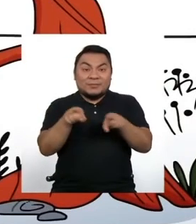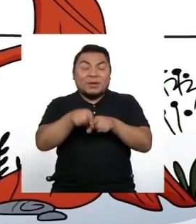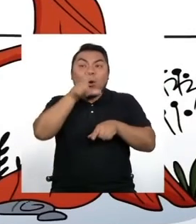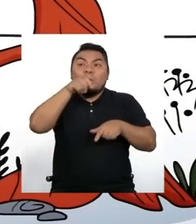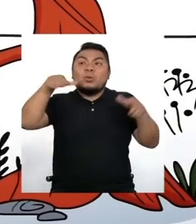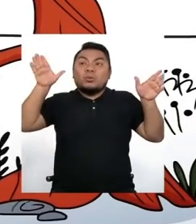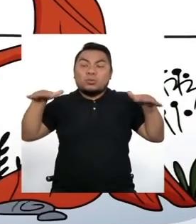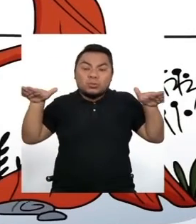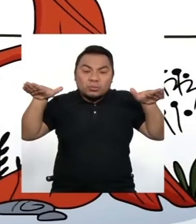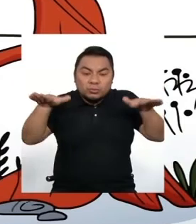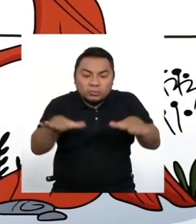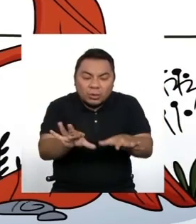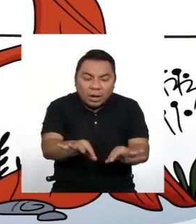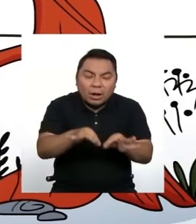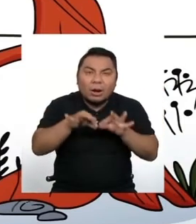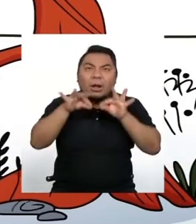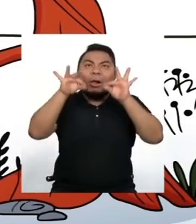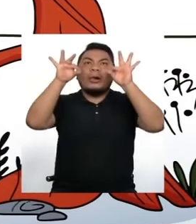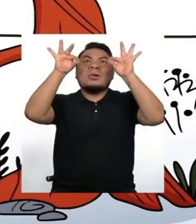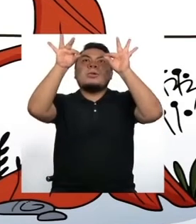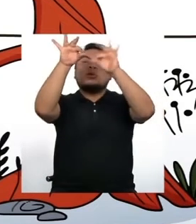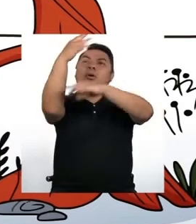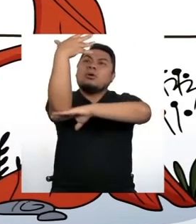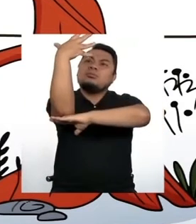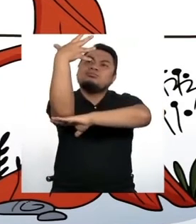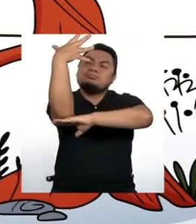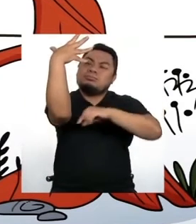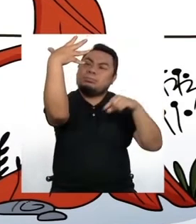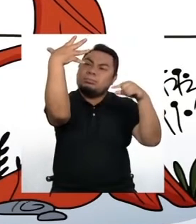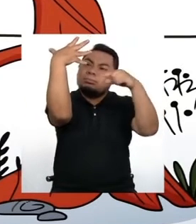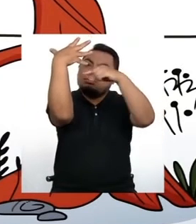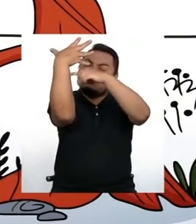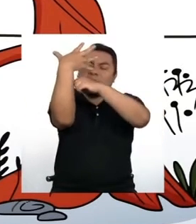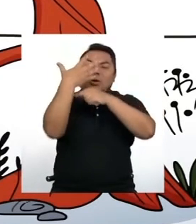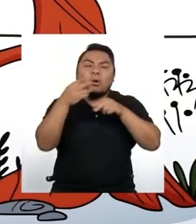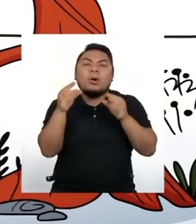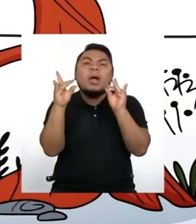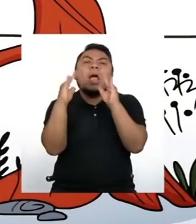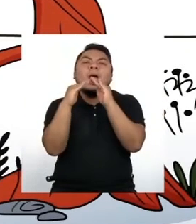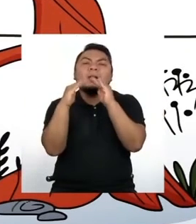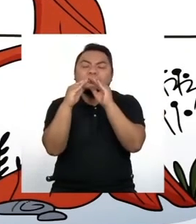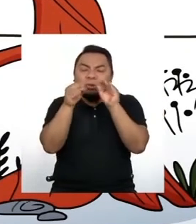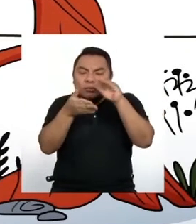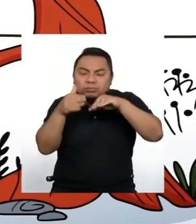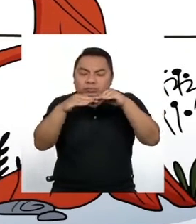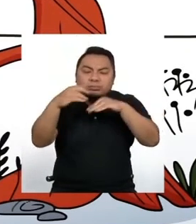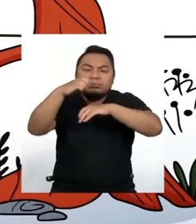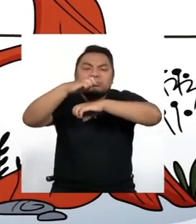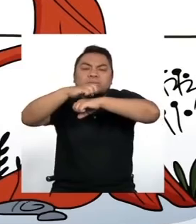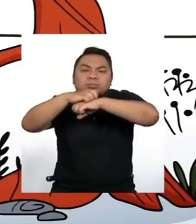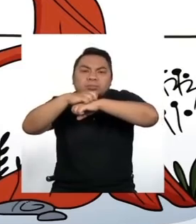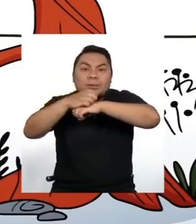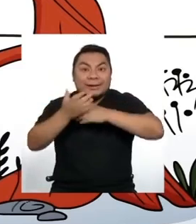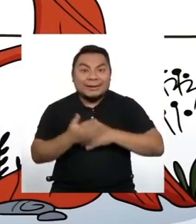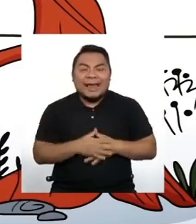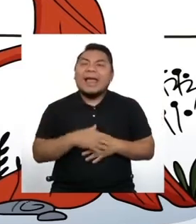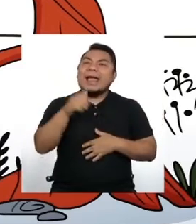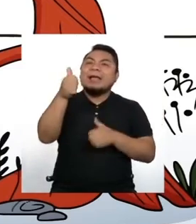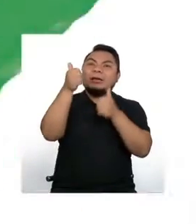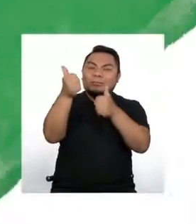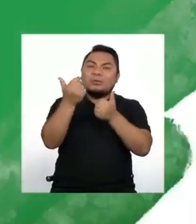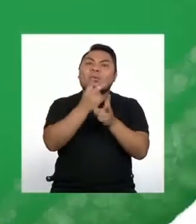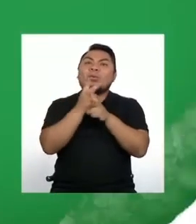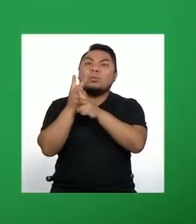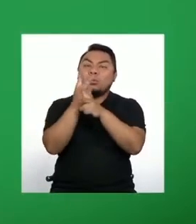Cuando tu niña o niño agrupa objetos, favorece la coordinación de su ojo y de su mano,